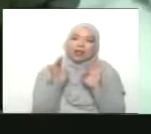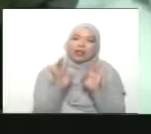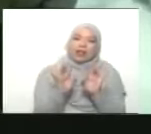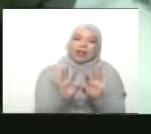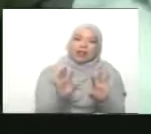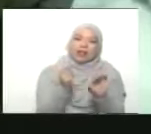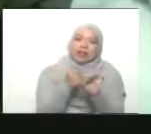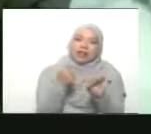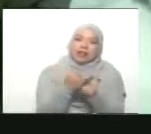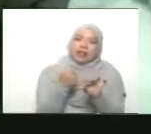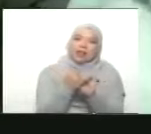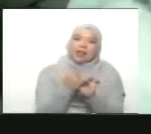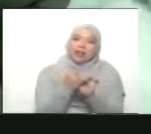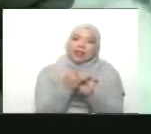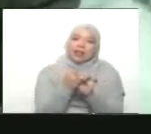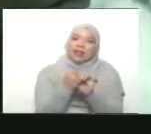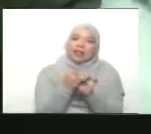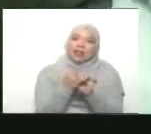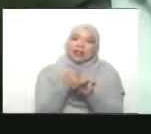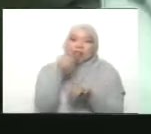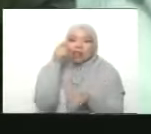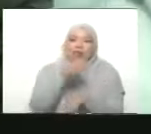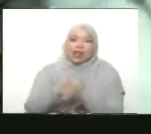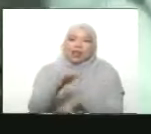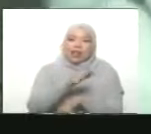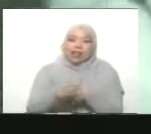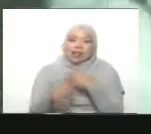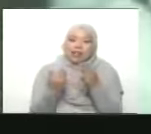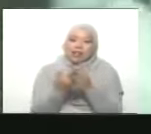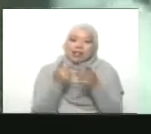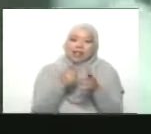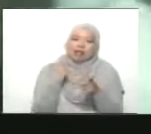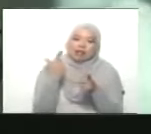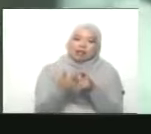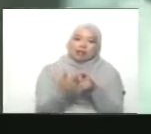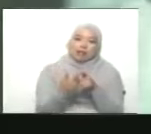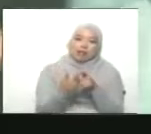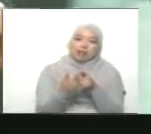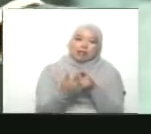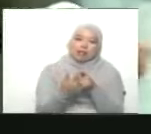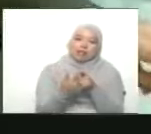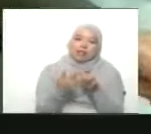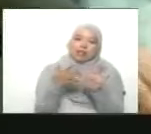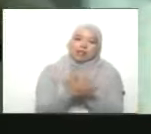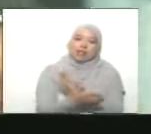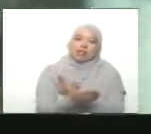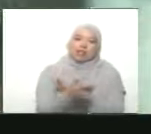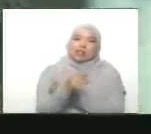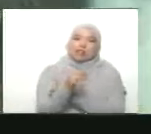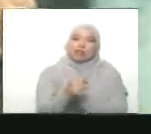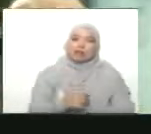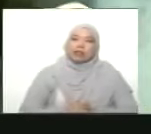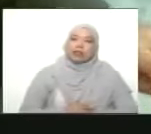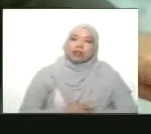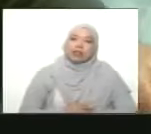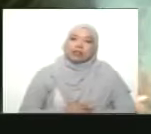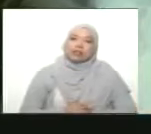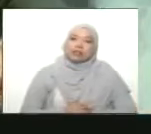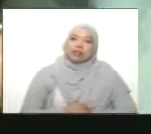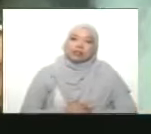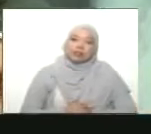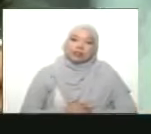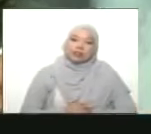posibilidad de triunfo, Teodoro lanzó su candidatura. Sí. Entonces dijo, yo no voy con ese chiripero. El chiripero eran los partidos